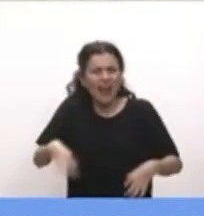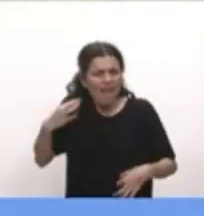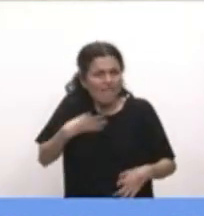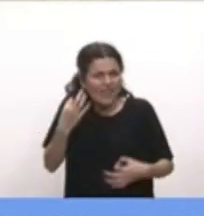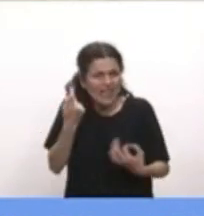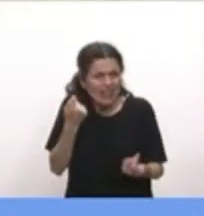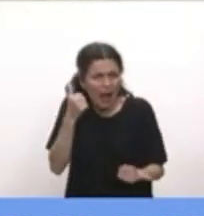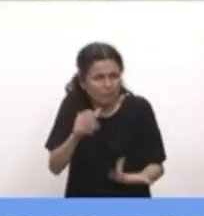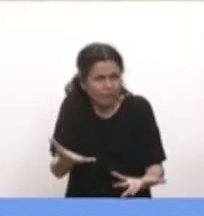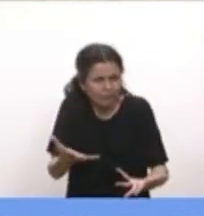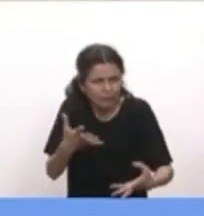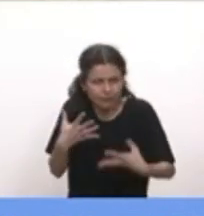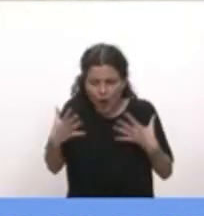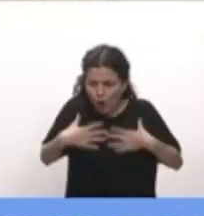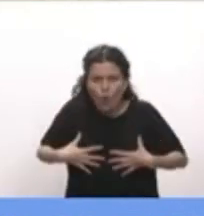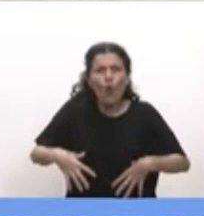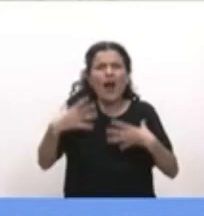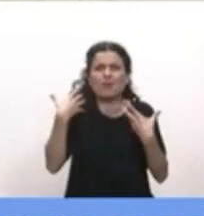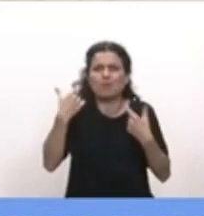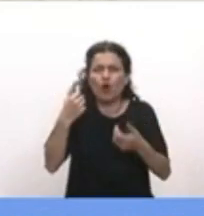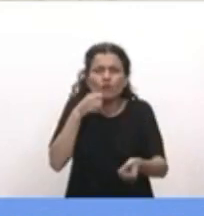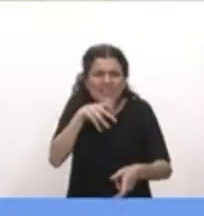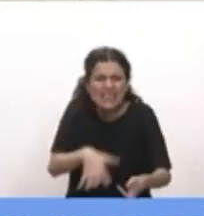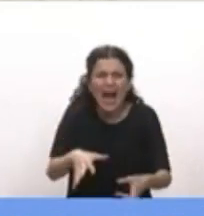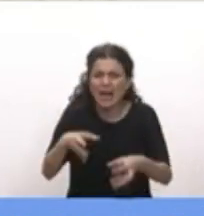su tranquilidad, su cuerpo, su sangre y la de sus